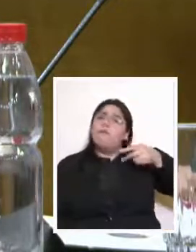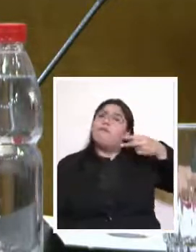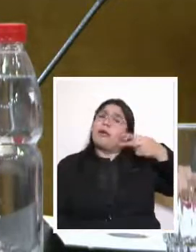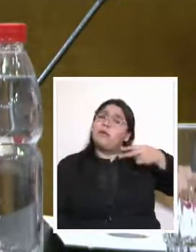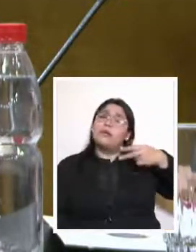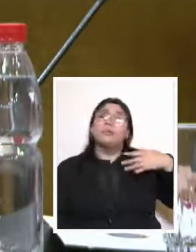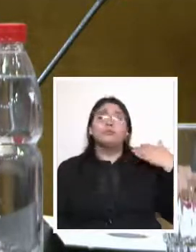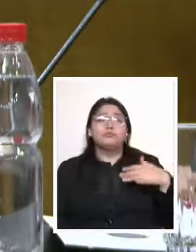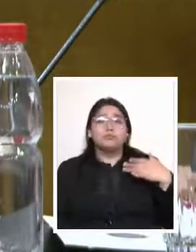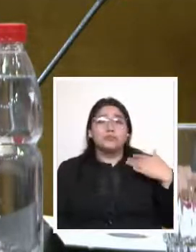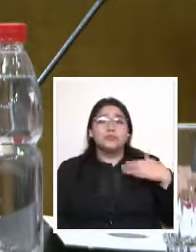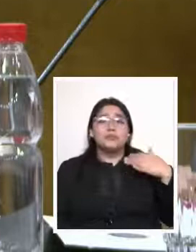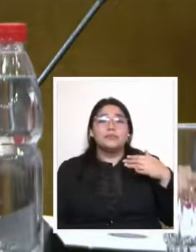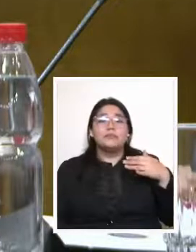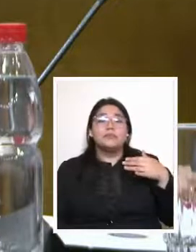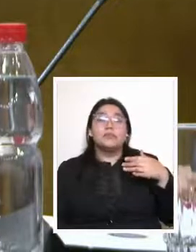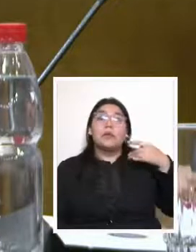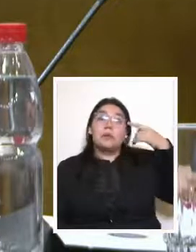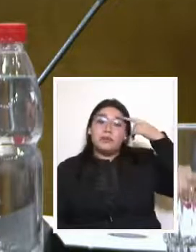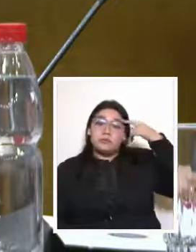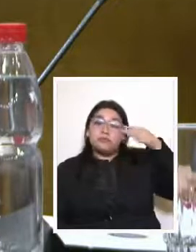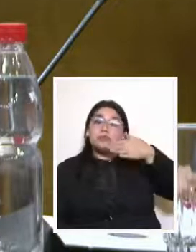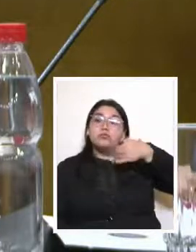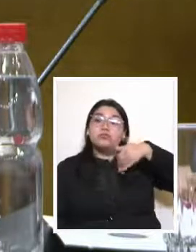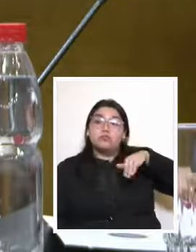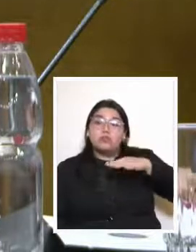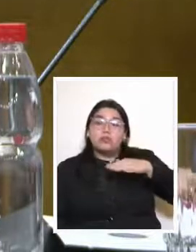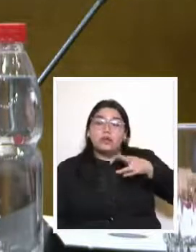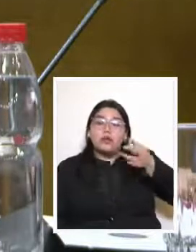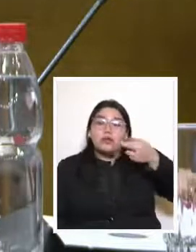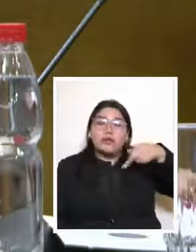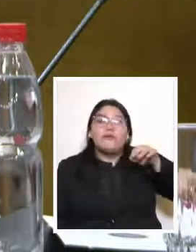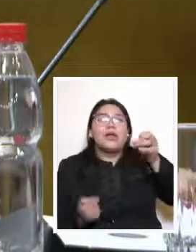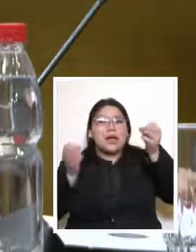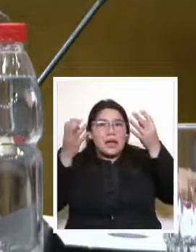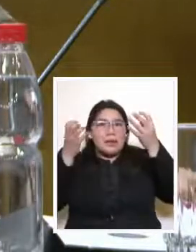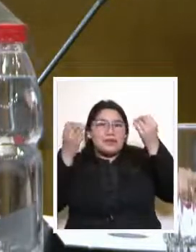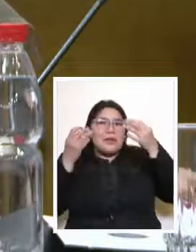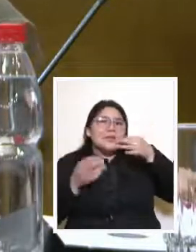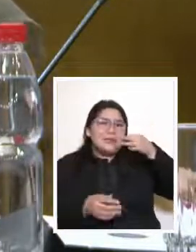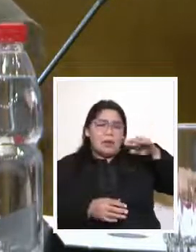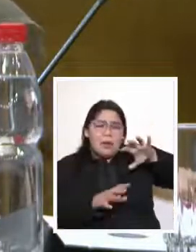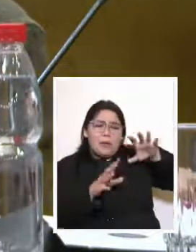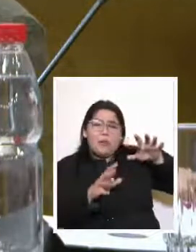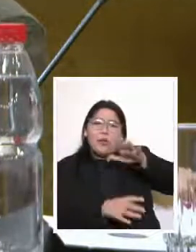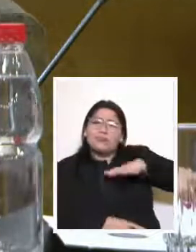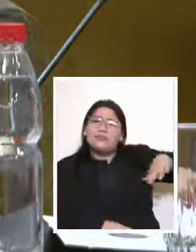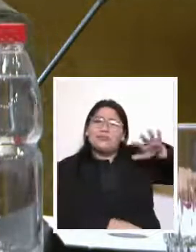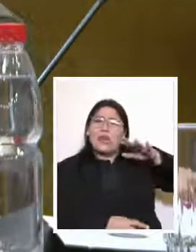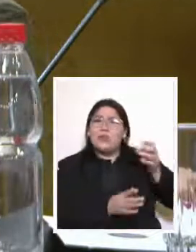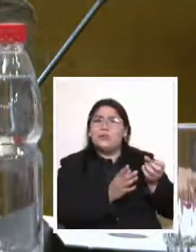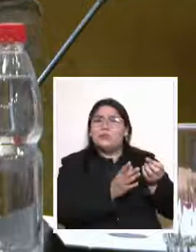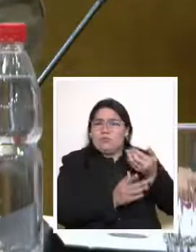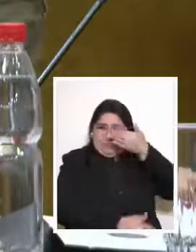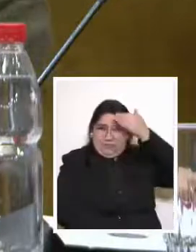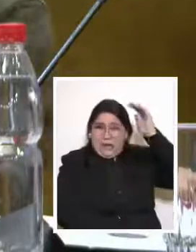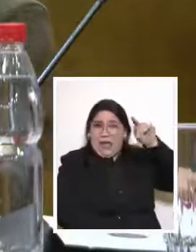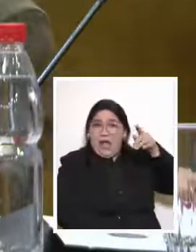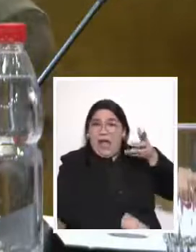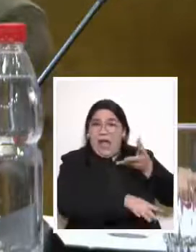lo hemos, creo yo, reaprendido a propósito de las complejidades del mundo contemporáneo, pero también, insisto, a propósito de